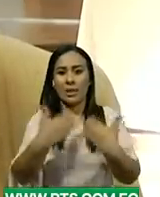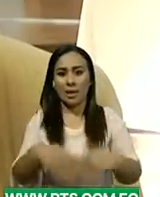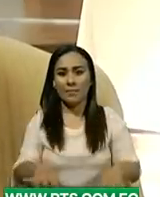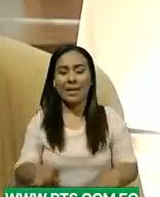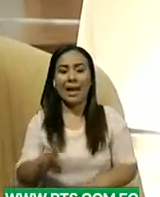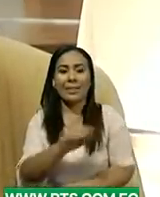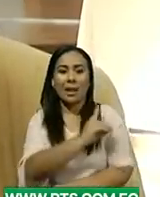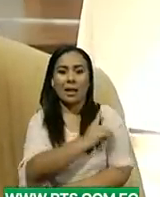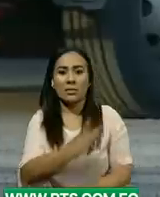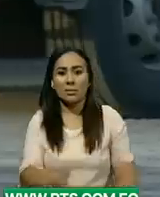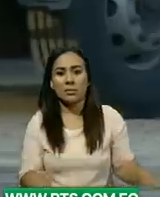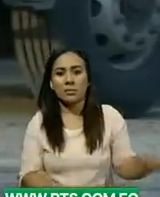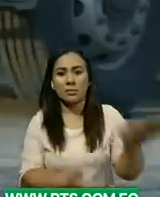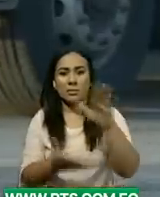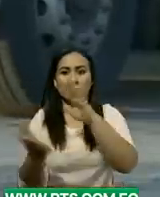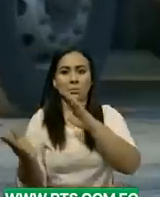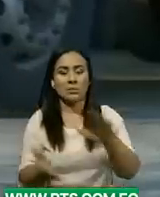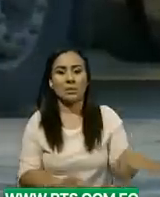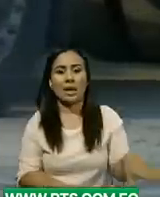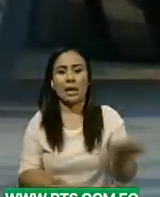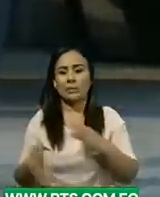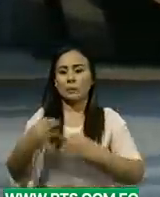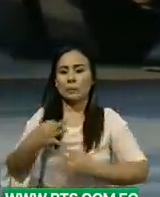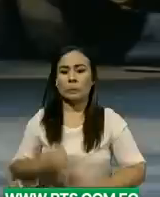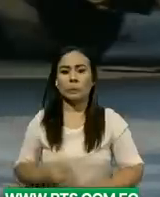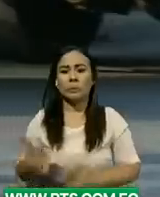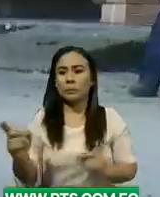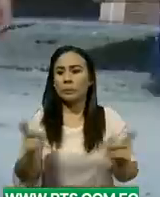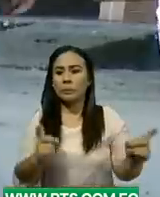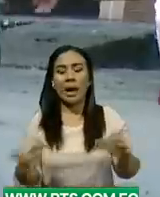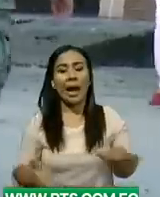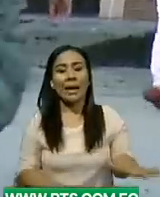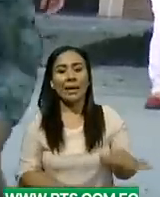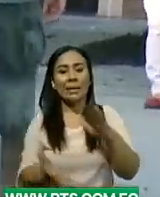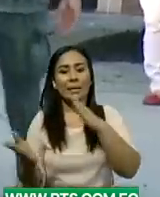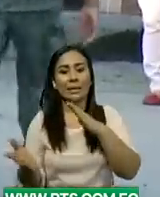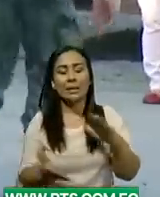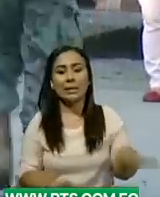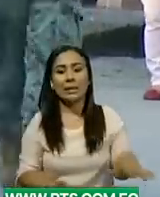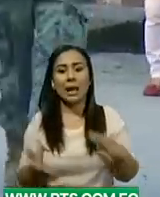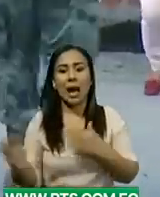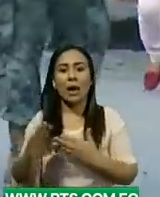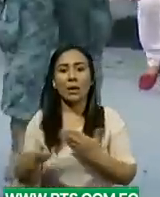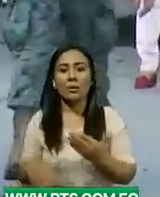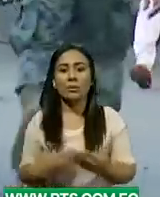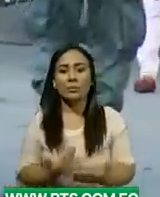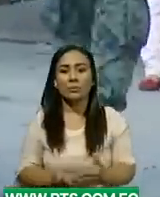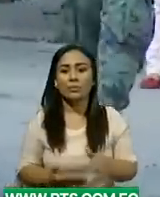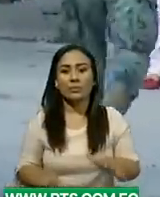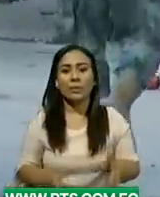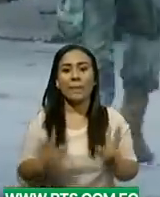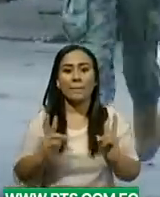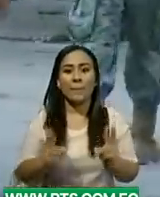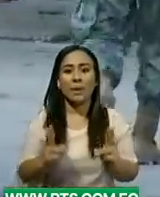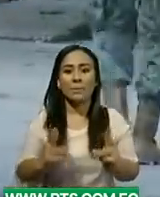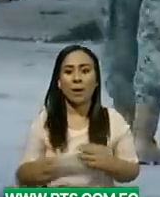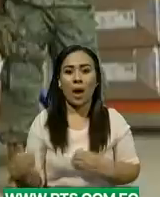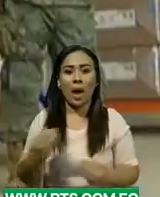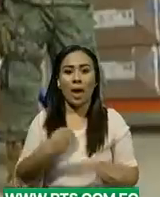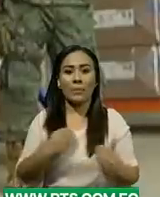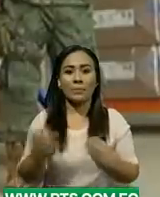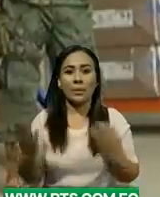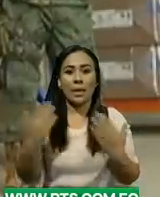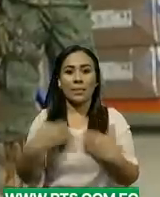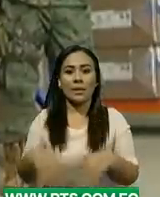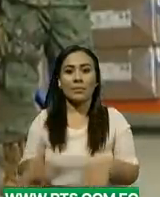todos los kits electorales. Bajo estrictas medidas de seguridad, las cajas fueron colocadas en los camiones, los mismos que salieron a los cantones